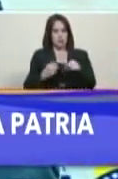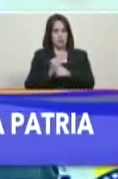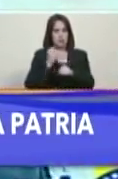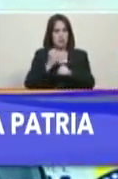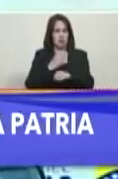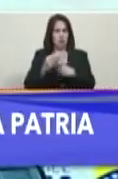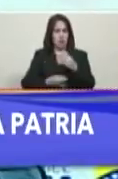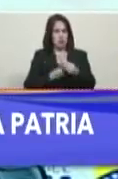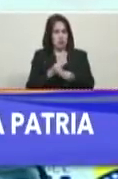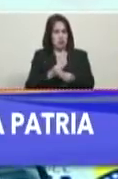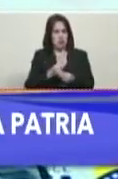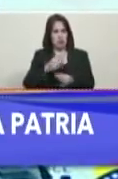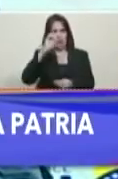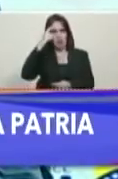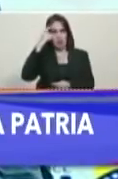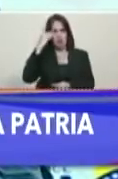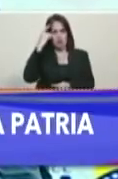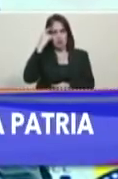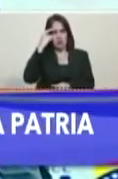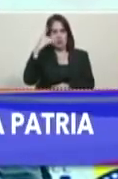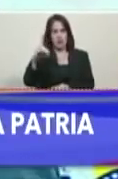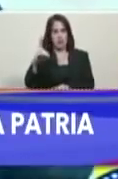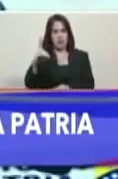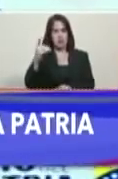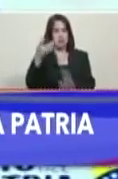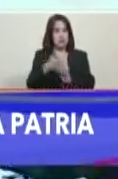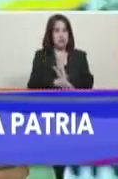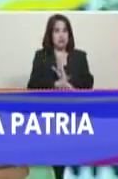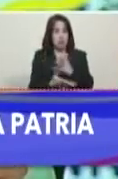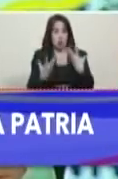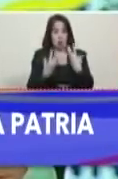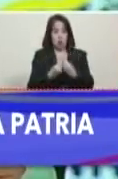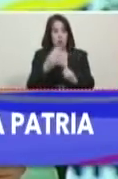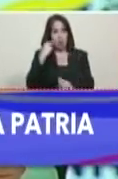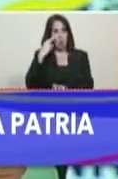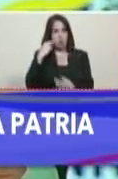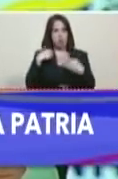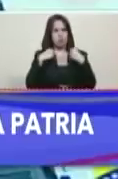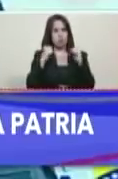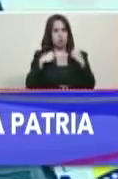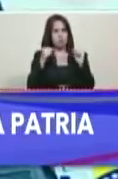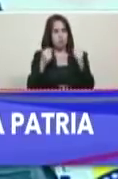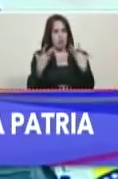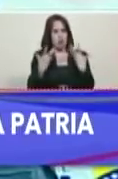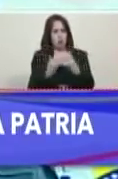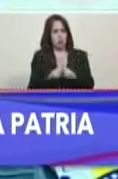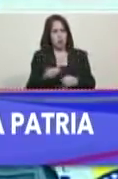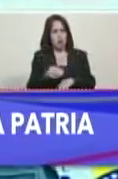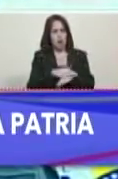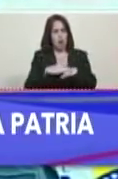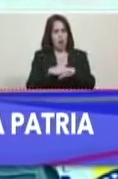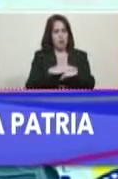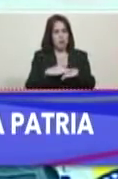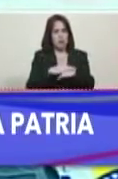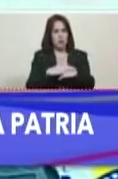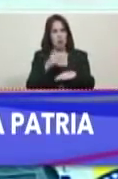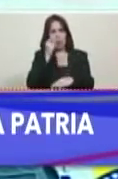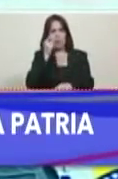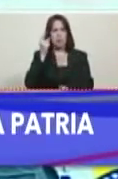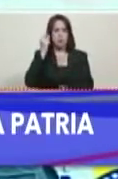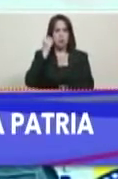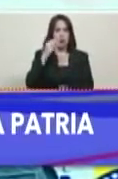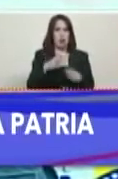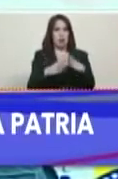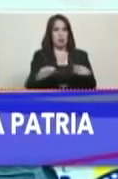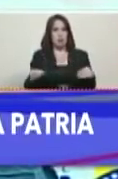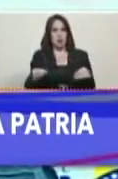vicepresidenta, doctora Delcy Rodríguez, compañero Aristóbulo Isturi, compañeros ministros, ministras de todo el